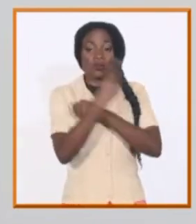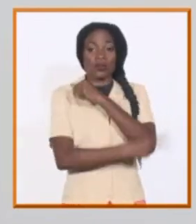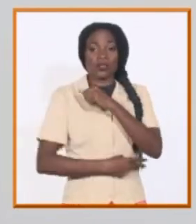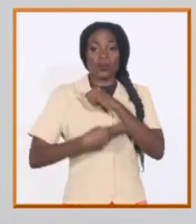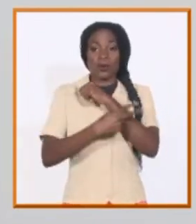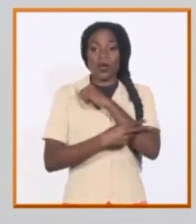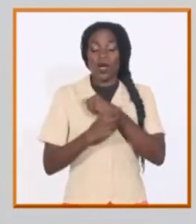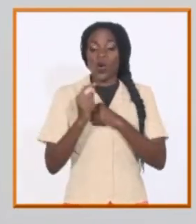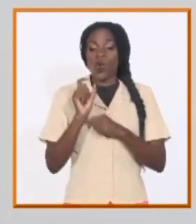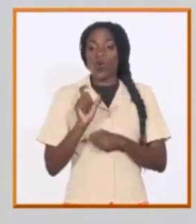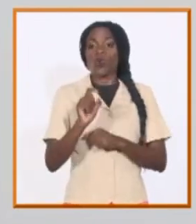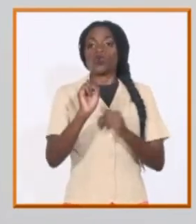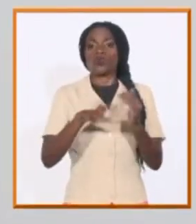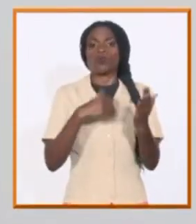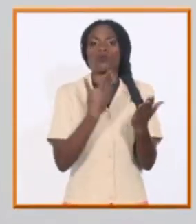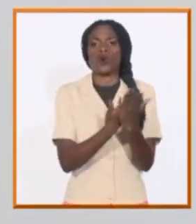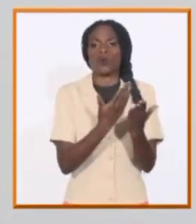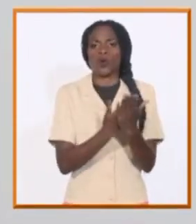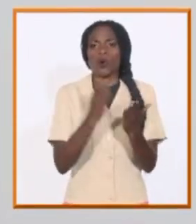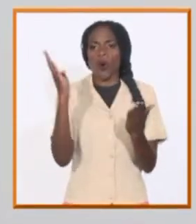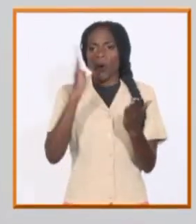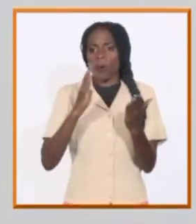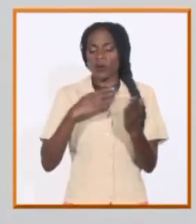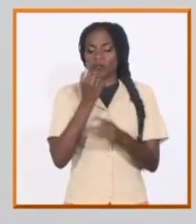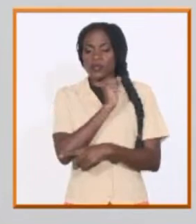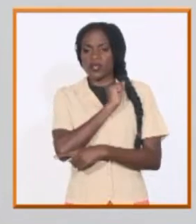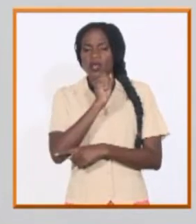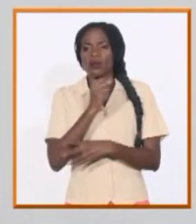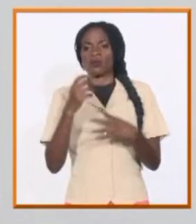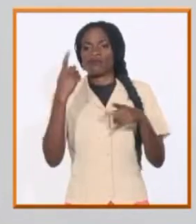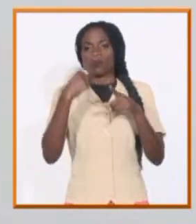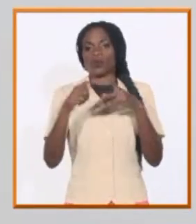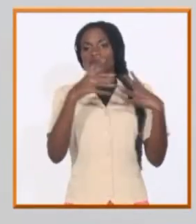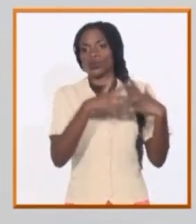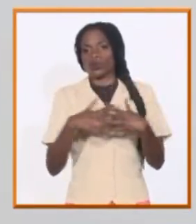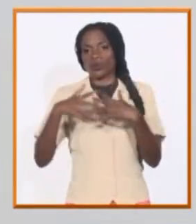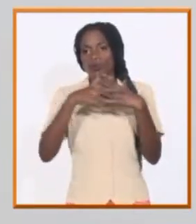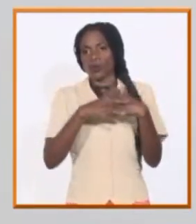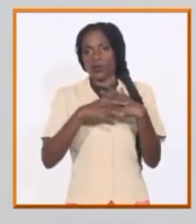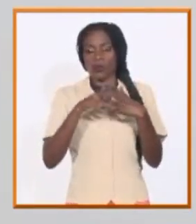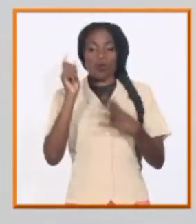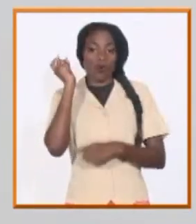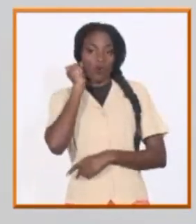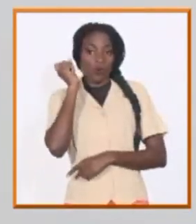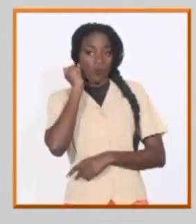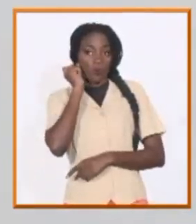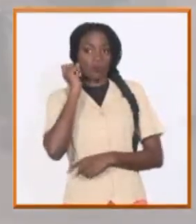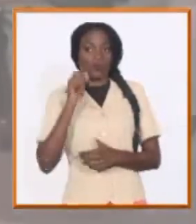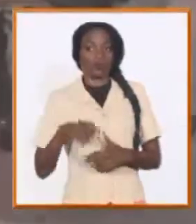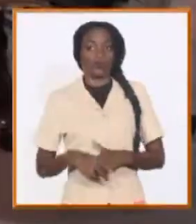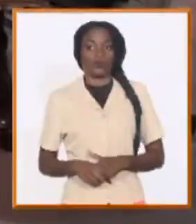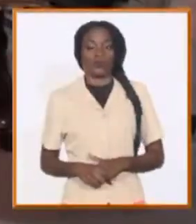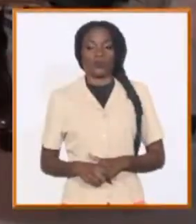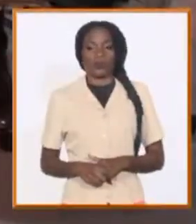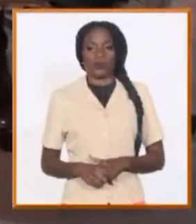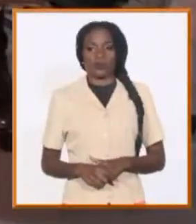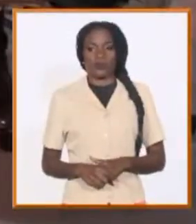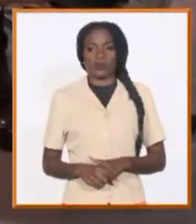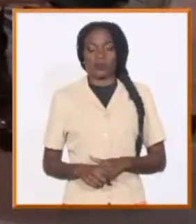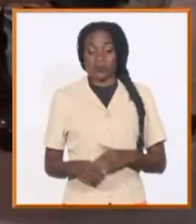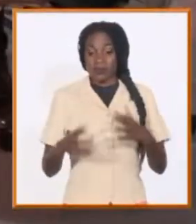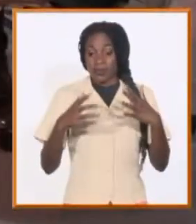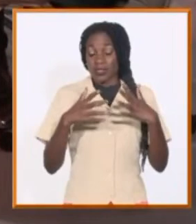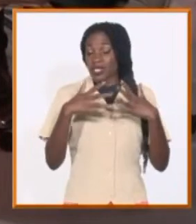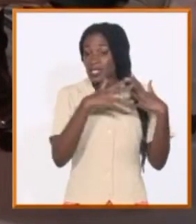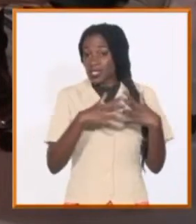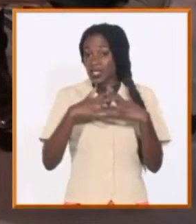la última prueba, que Brasil venció a Estados Unidos en el por equipo masculino con Calderano y compañía. Si Estados Unidos le